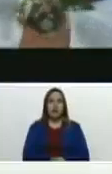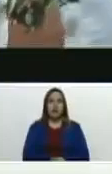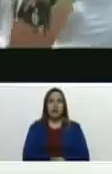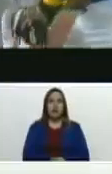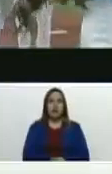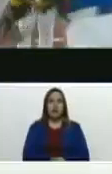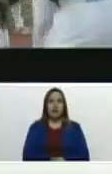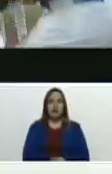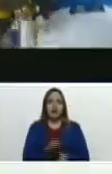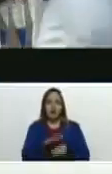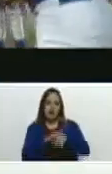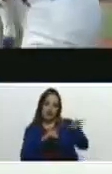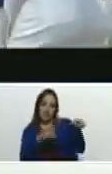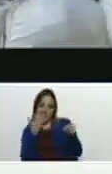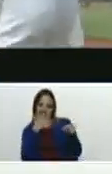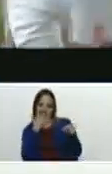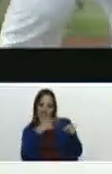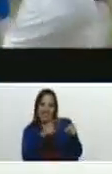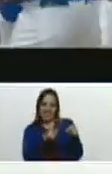Porque ustedes se ríen.